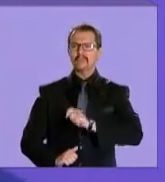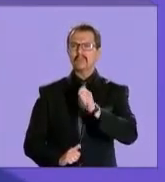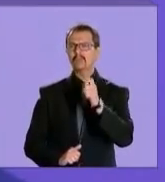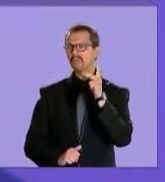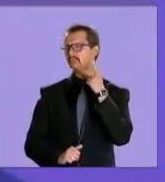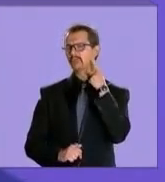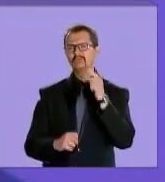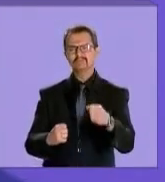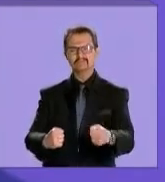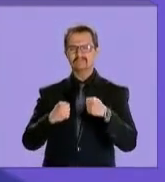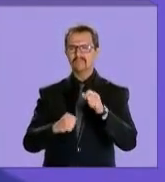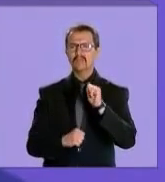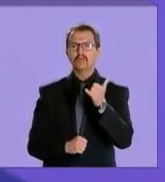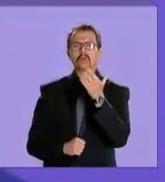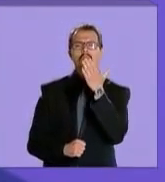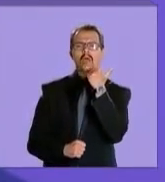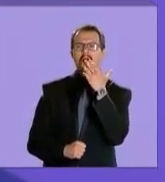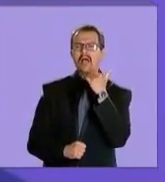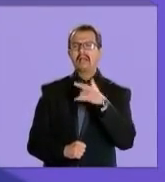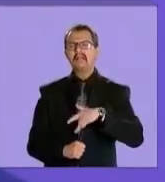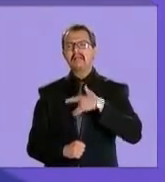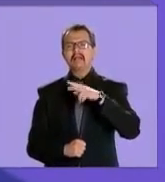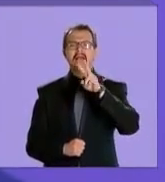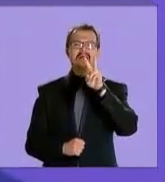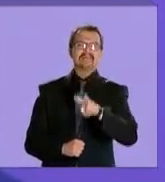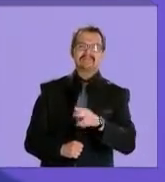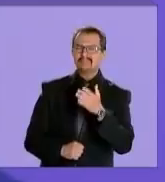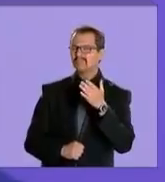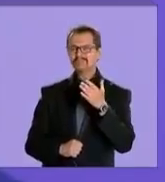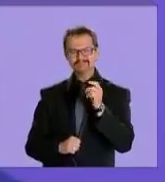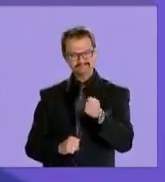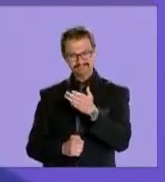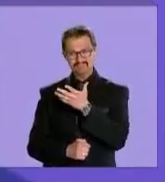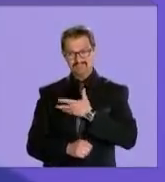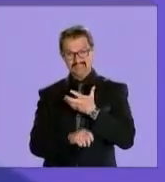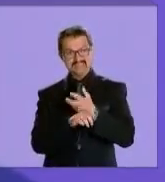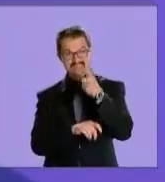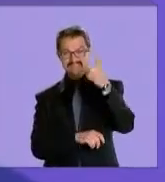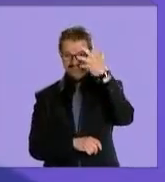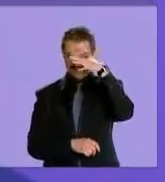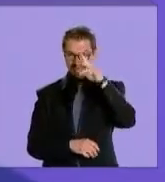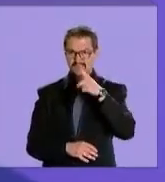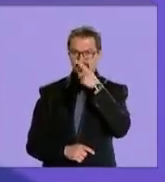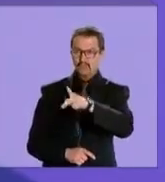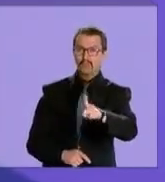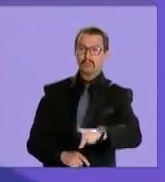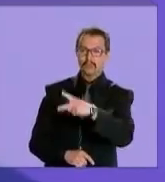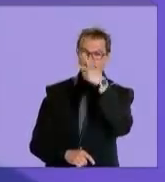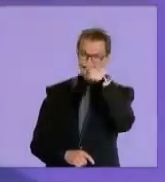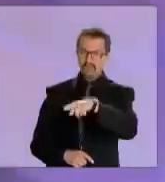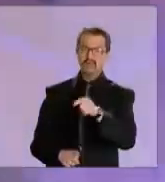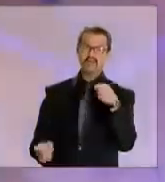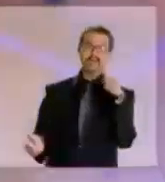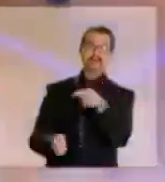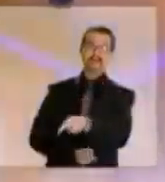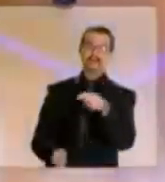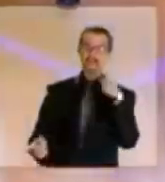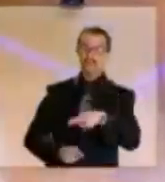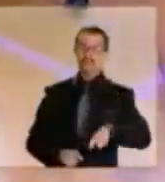ofendido al pueblo de mexico y ofendido al gobierno de mexico